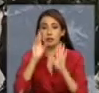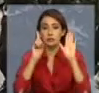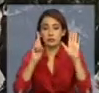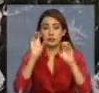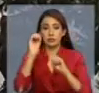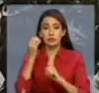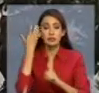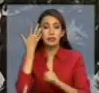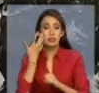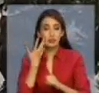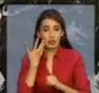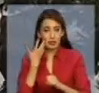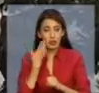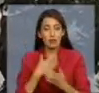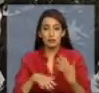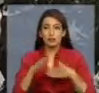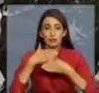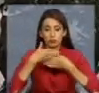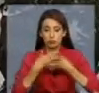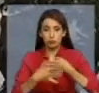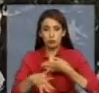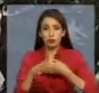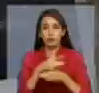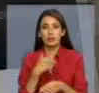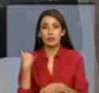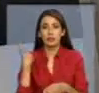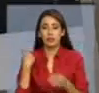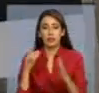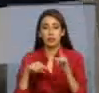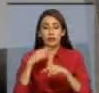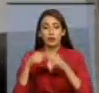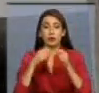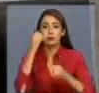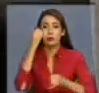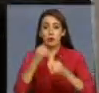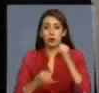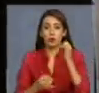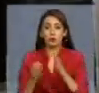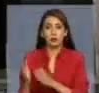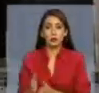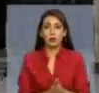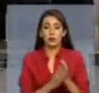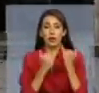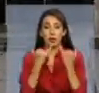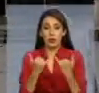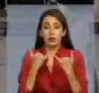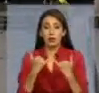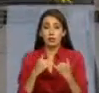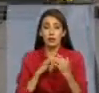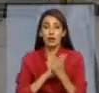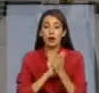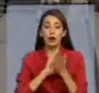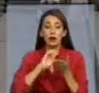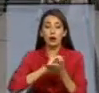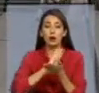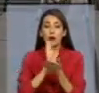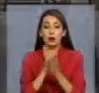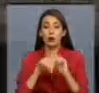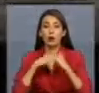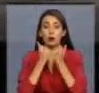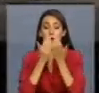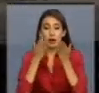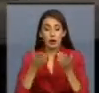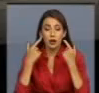inicio del nuevo año fiscal. Es decir, el documento llegó el último día de dicho plazo y a partir de hoy la Asamblea tiene 30 días